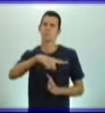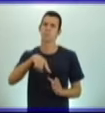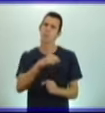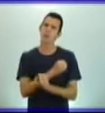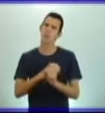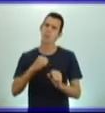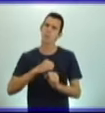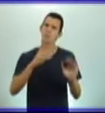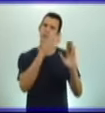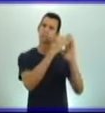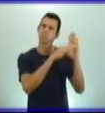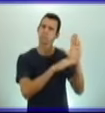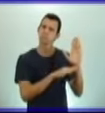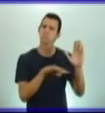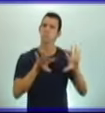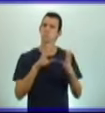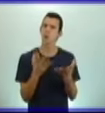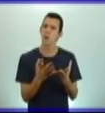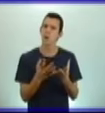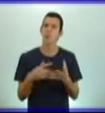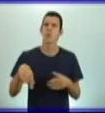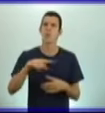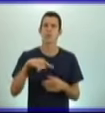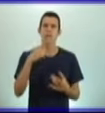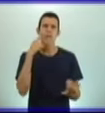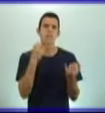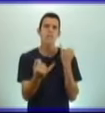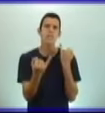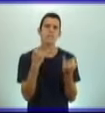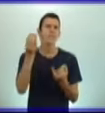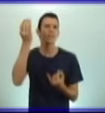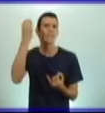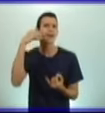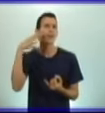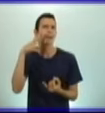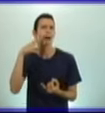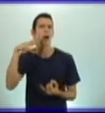que sea par y que la imagen sea menor que 2.